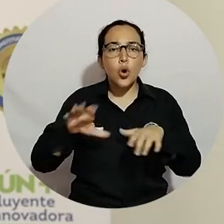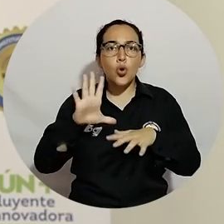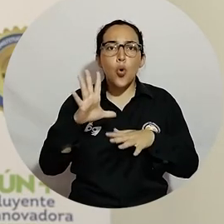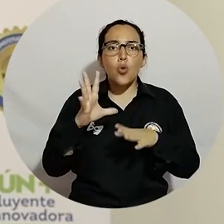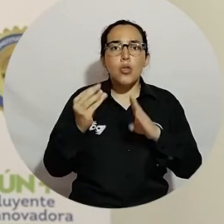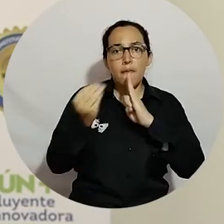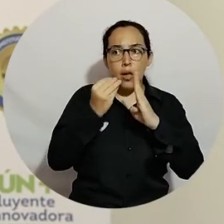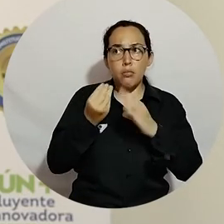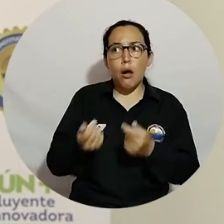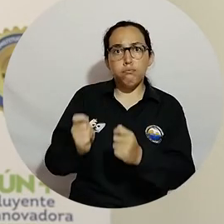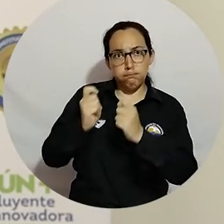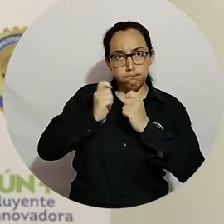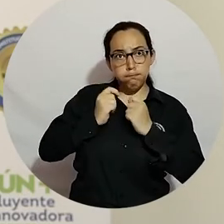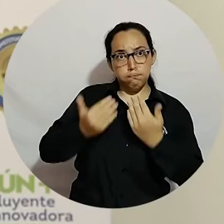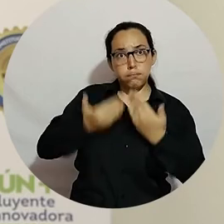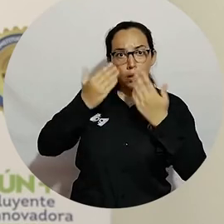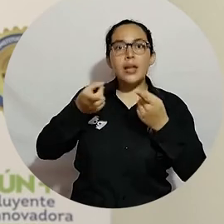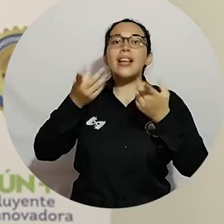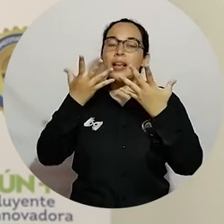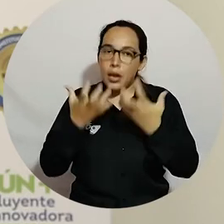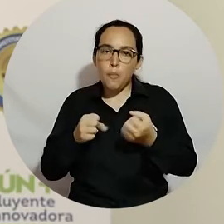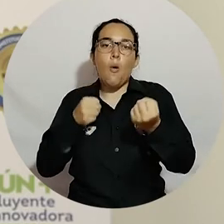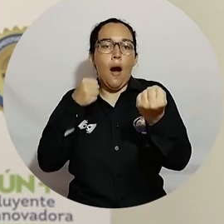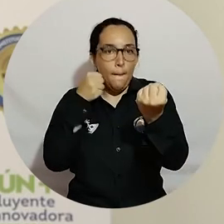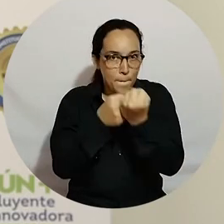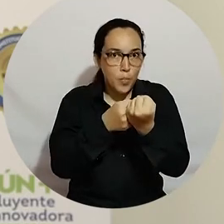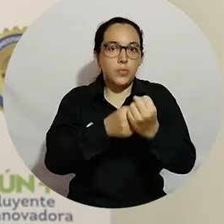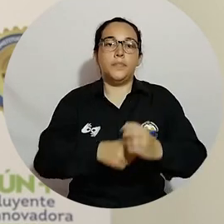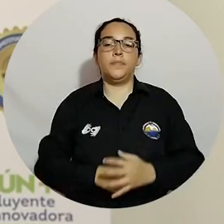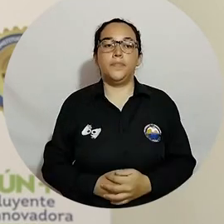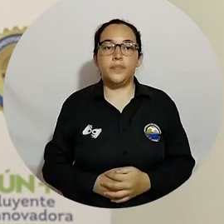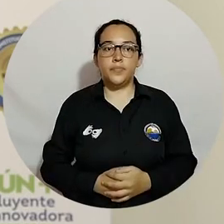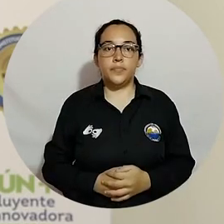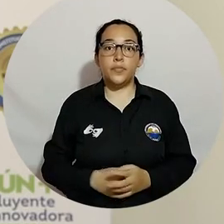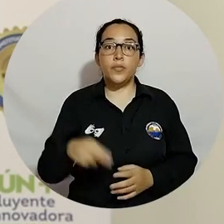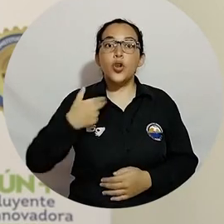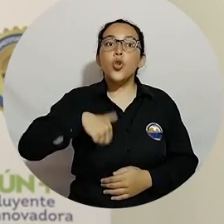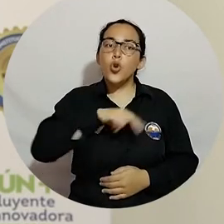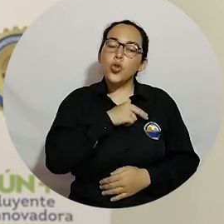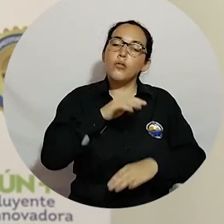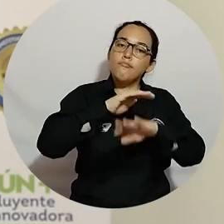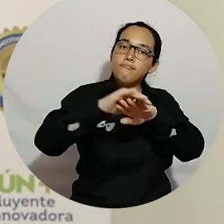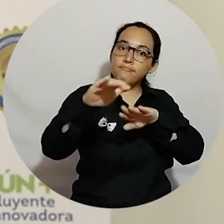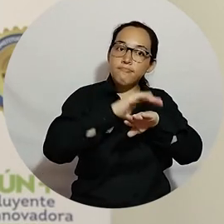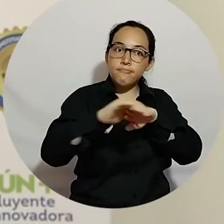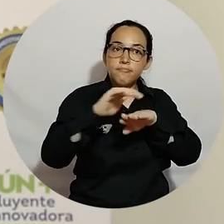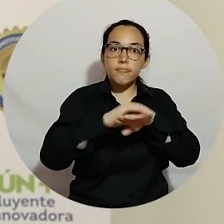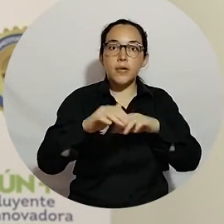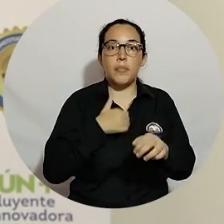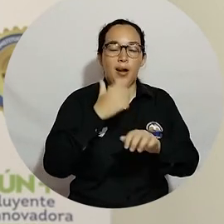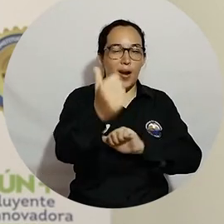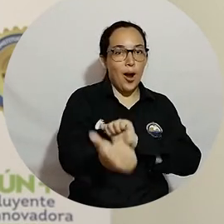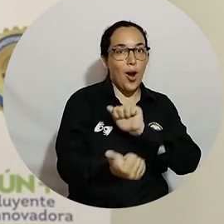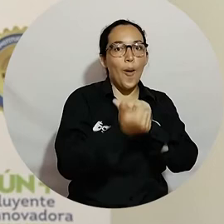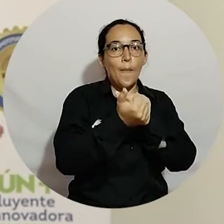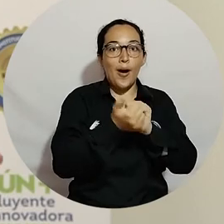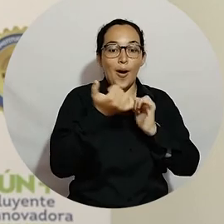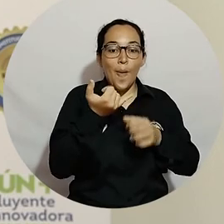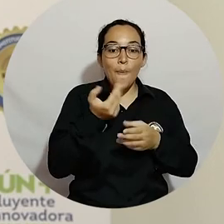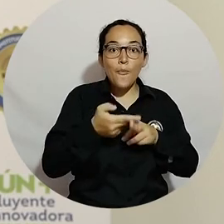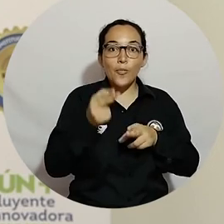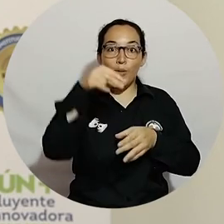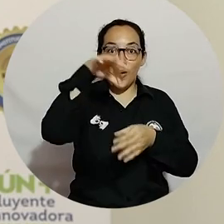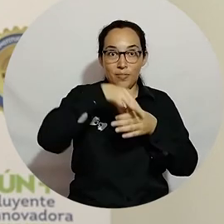algunas acciones de bienestar específicas. Queremos apoyar en ese ejercicio. Entonces, nosotros los estamos invitando para que nos